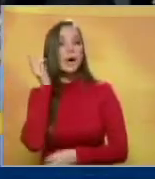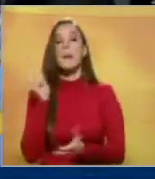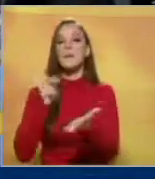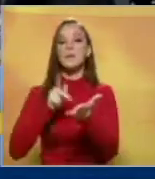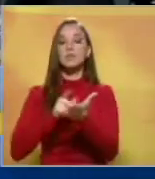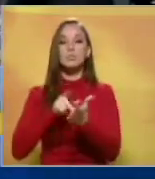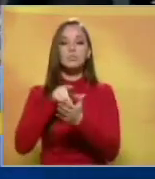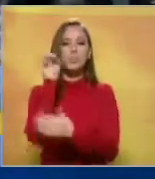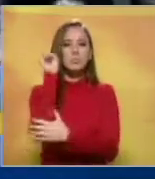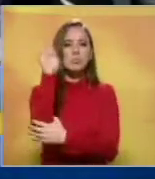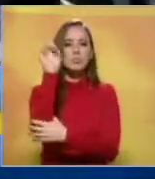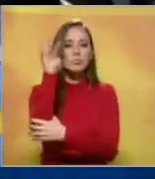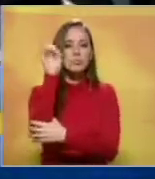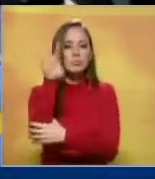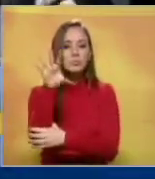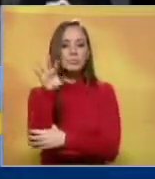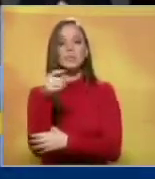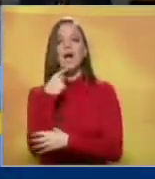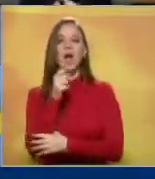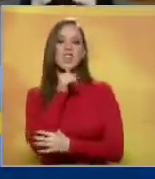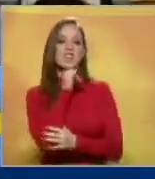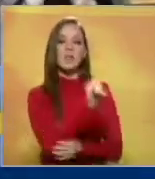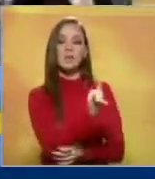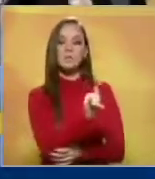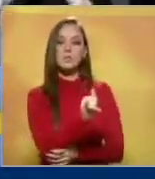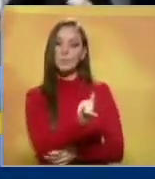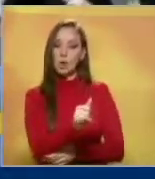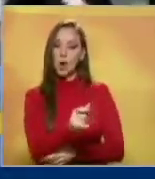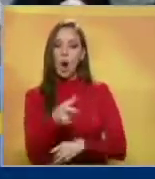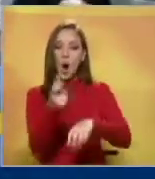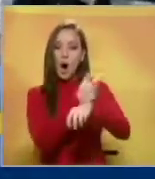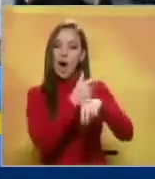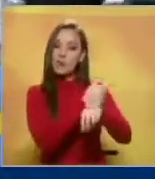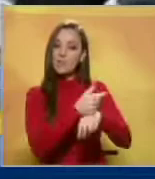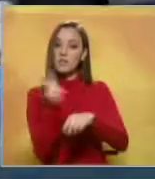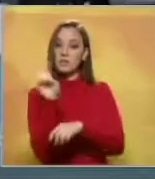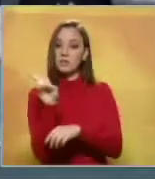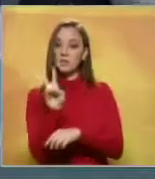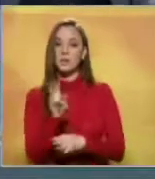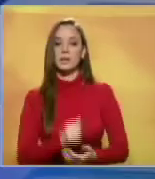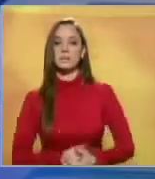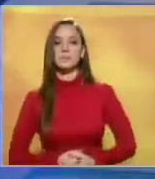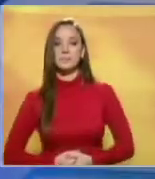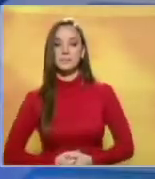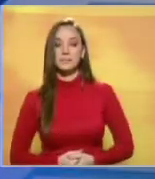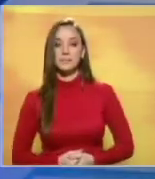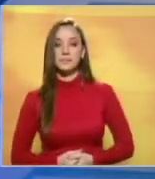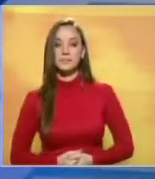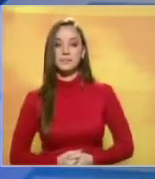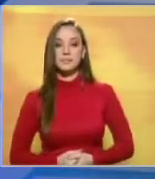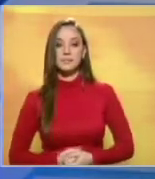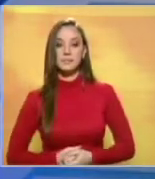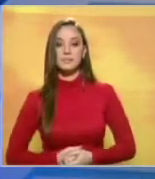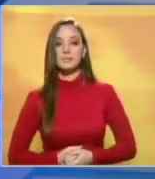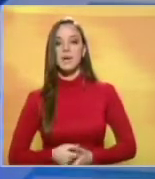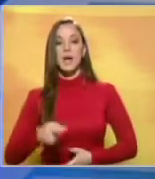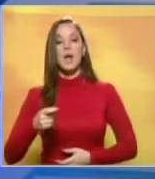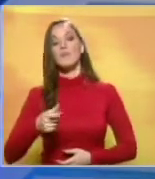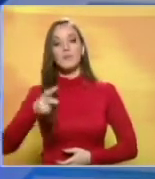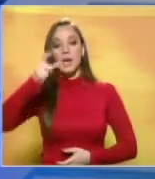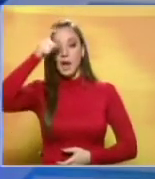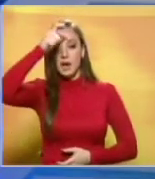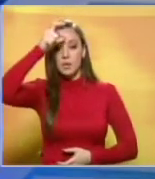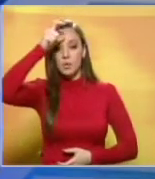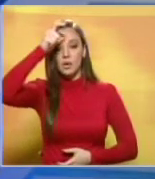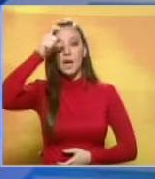en el congreso brasileño y denunció ante el senado al gobierno venezolano en turquía